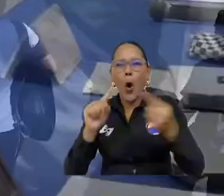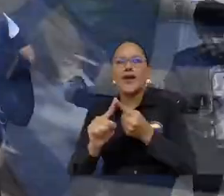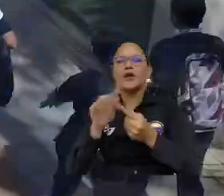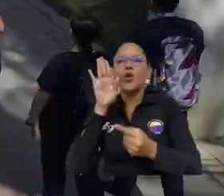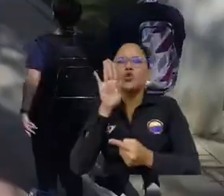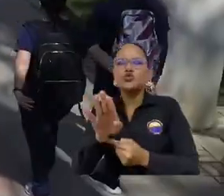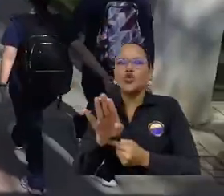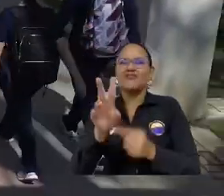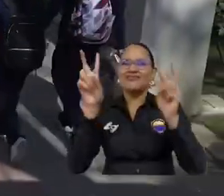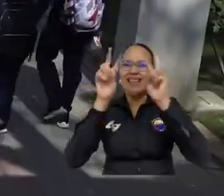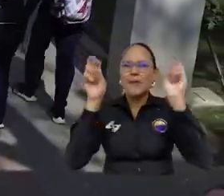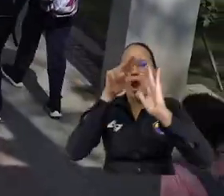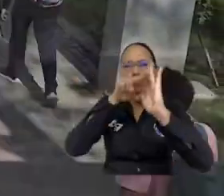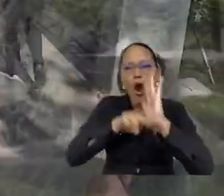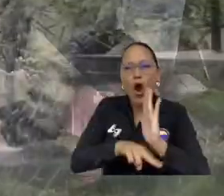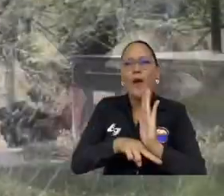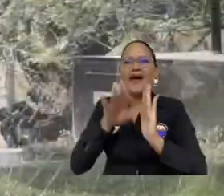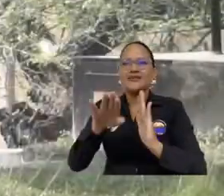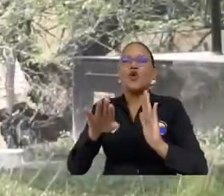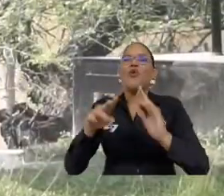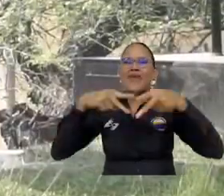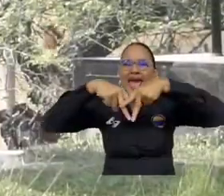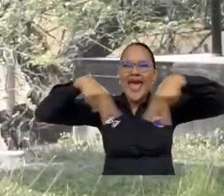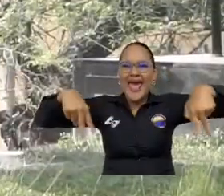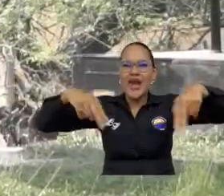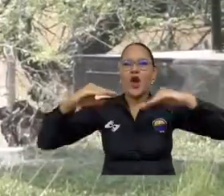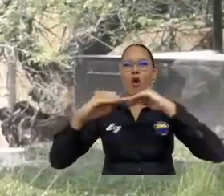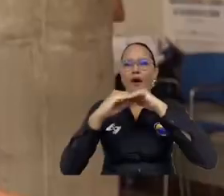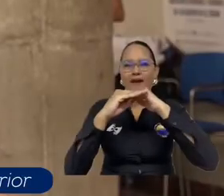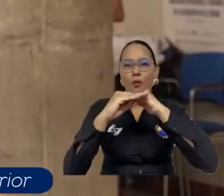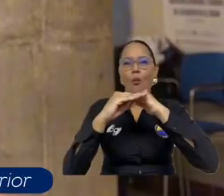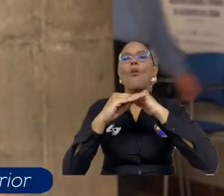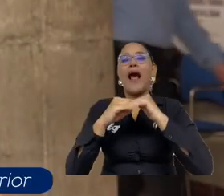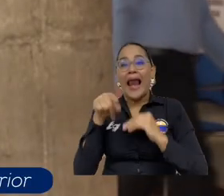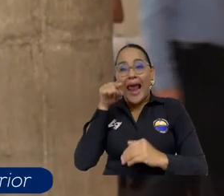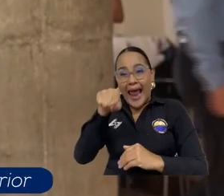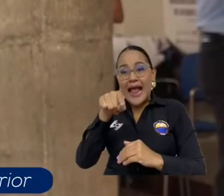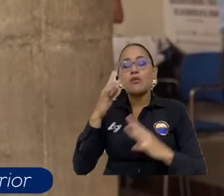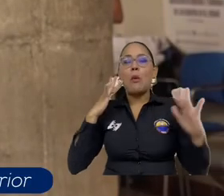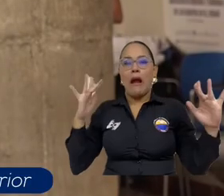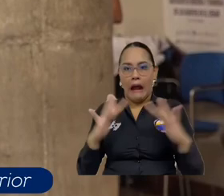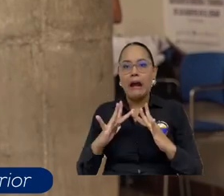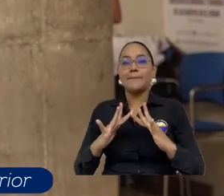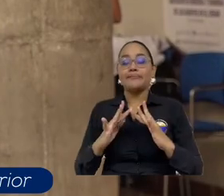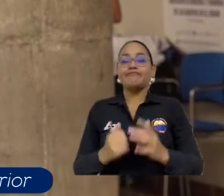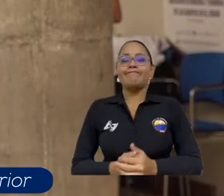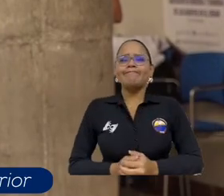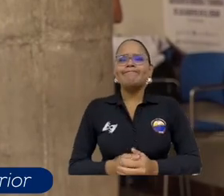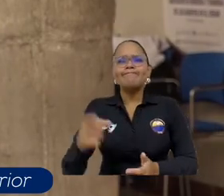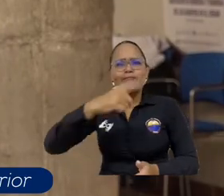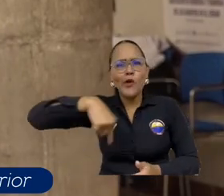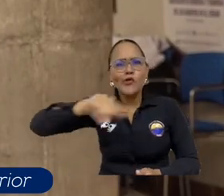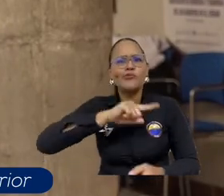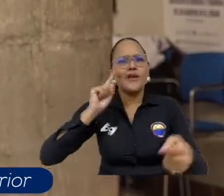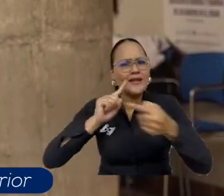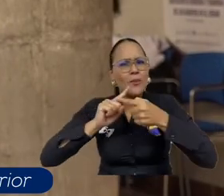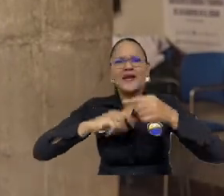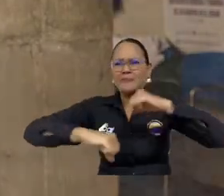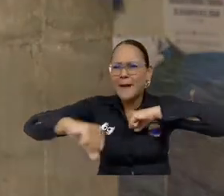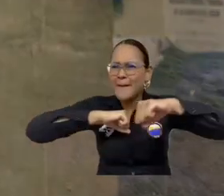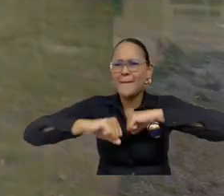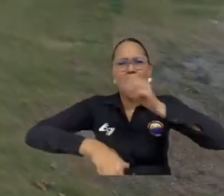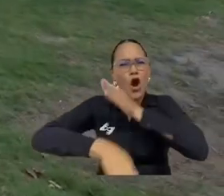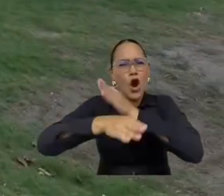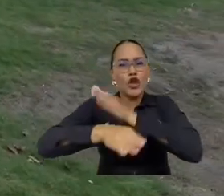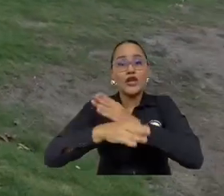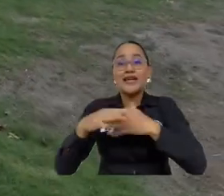el avance de la Comisión Permanente de Políticas de Equidad de Género y Diversidad. Construir opciones de fortalecer este tema al